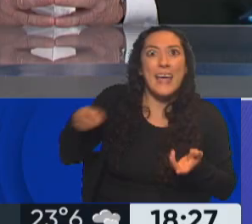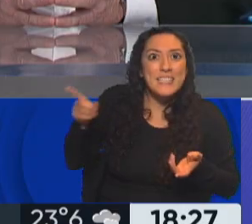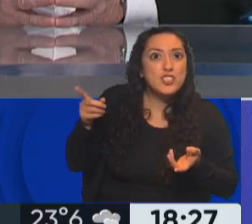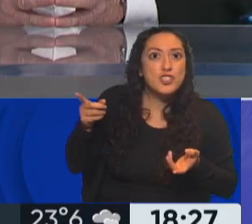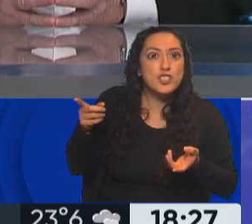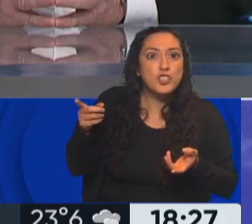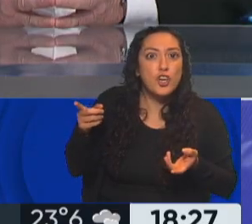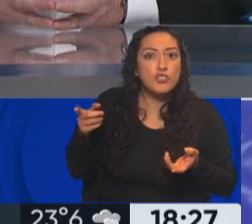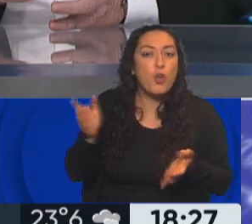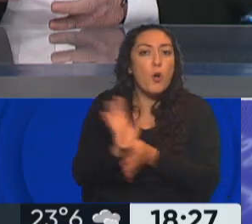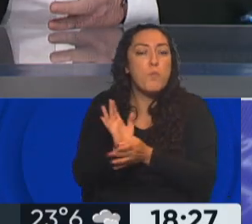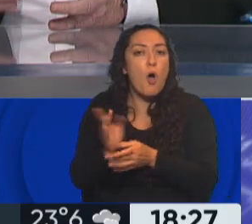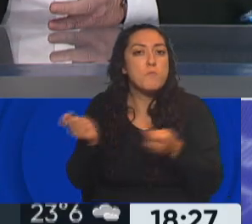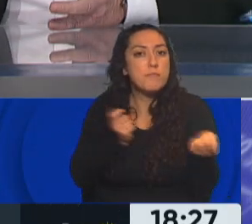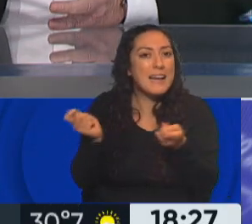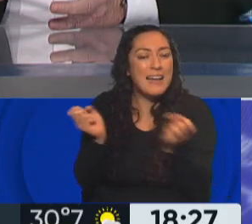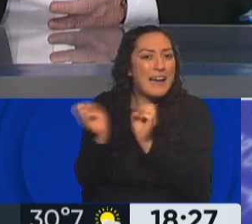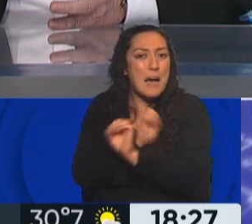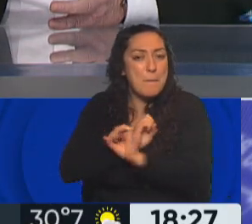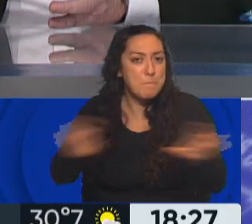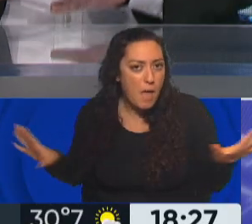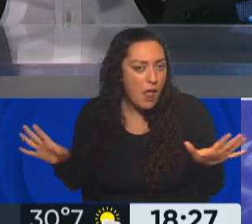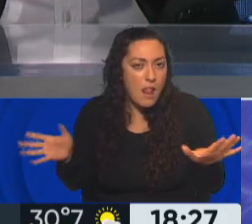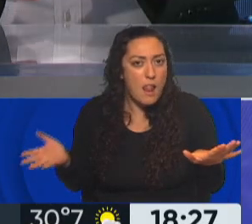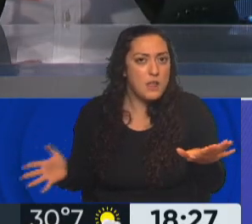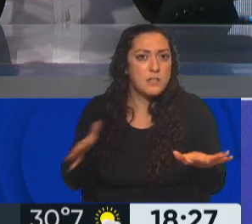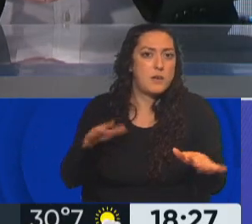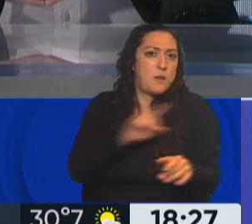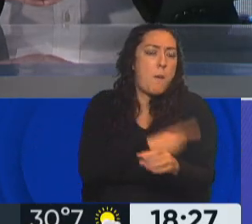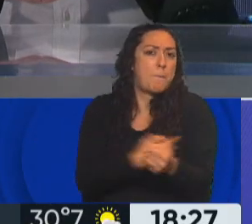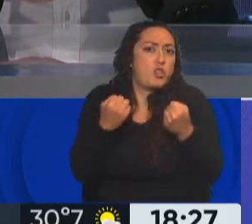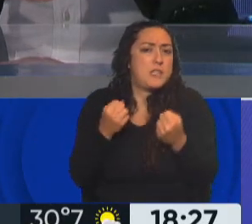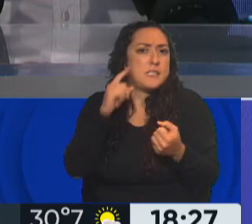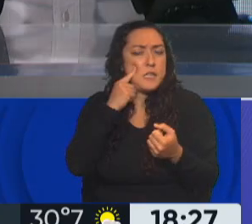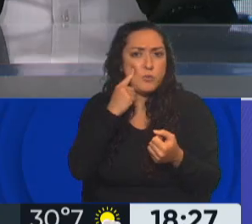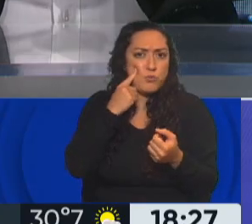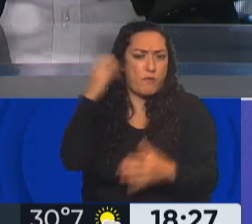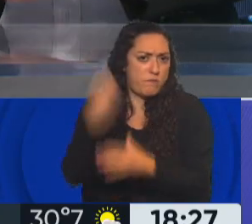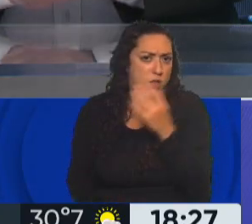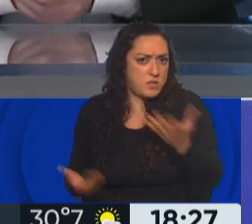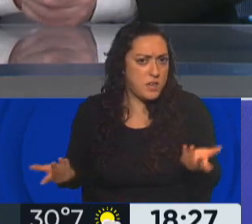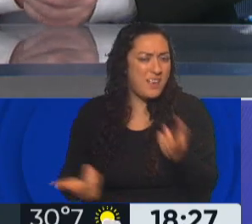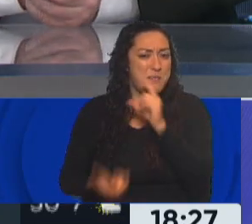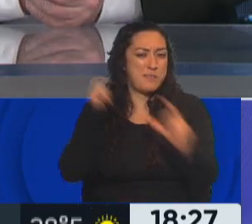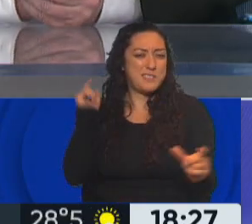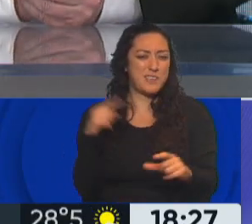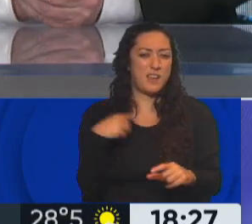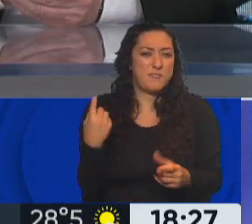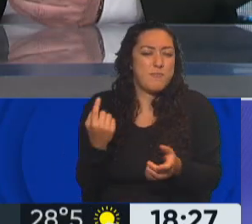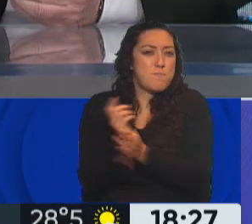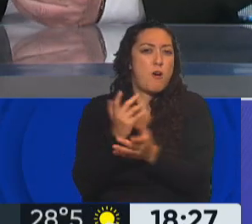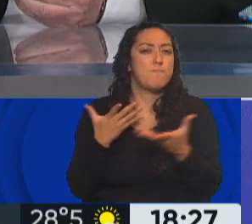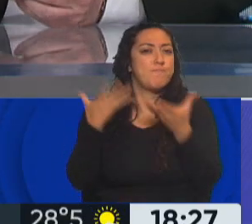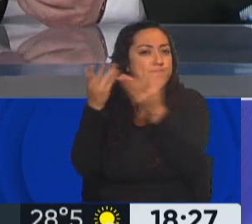estuvo presente a la altura de lo que debe ser una potencia institucional. Claro. La experiencia no da mucho respaldo a